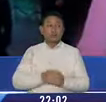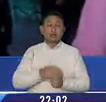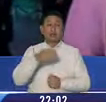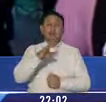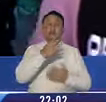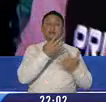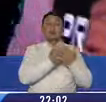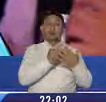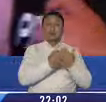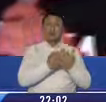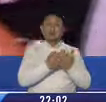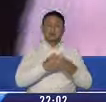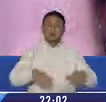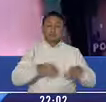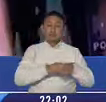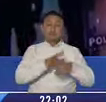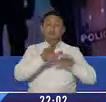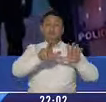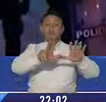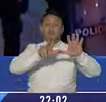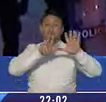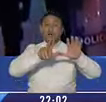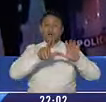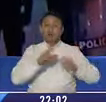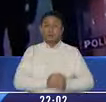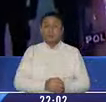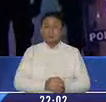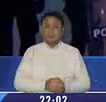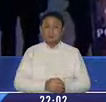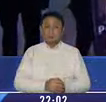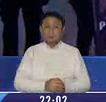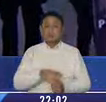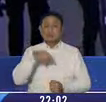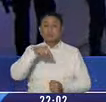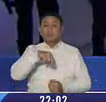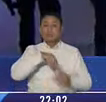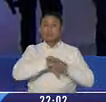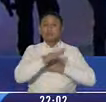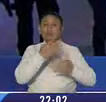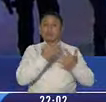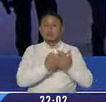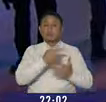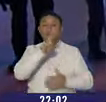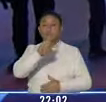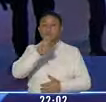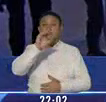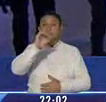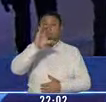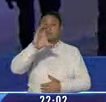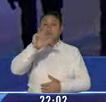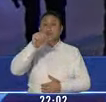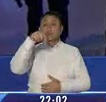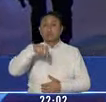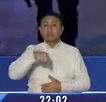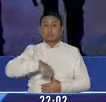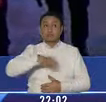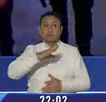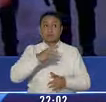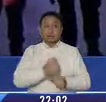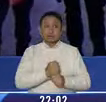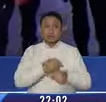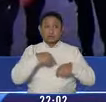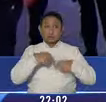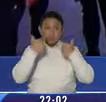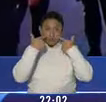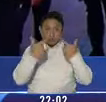cárcel Zonal 8, en donde, más que nada, la cárcel de La Roca, la de máxima seguridad, en donde ya podemos ver movimiento con